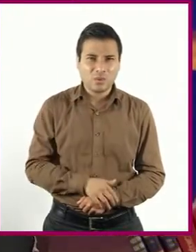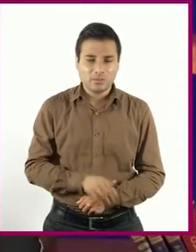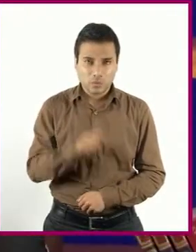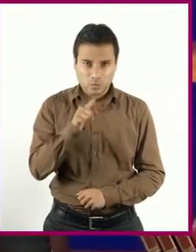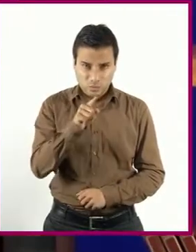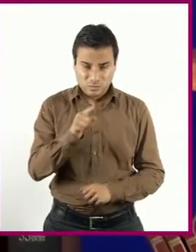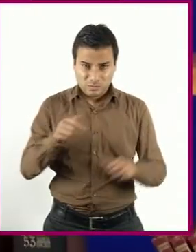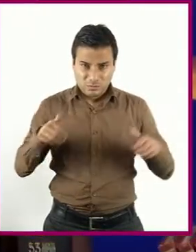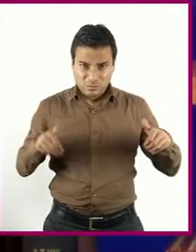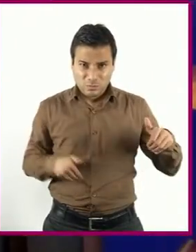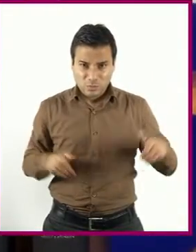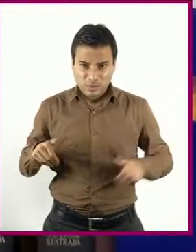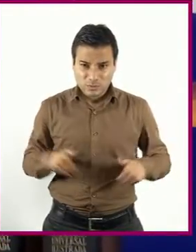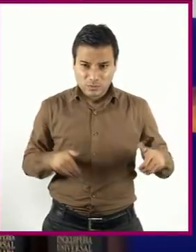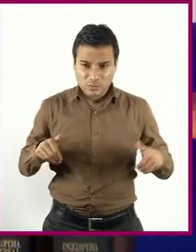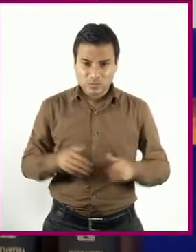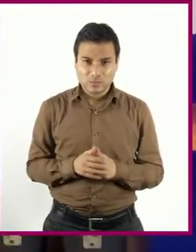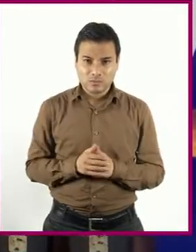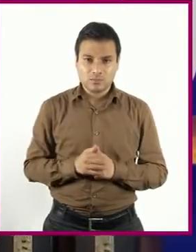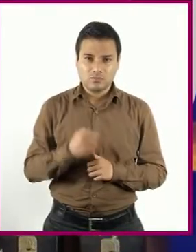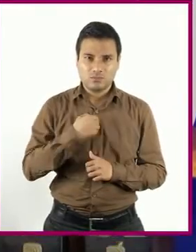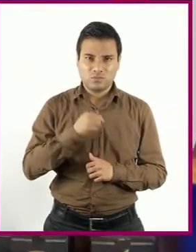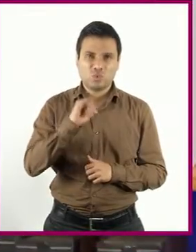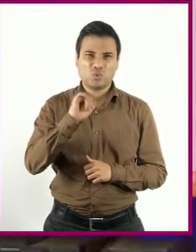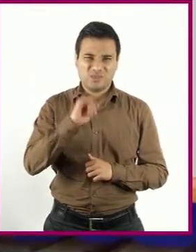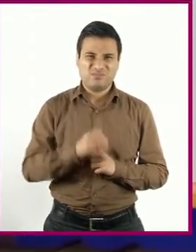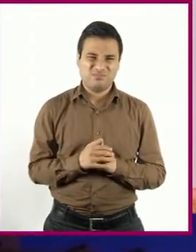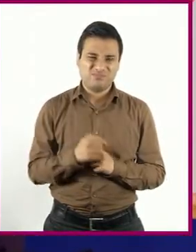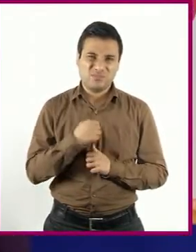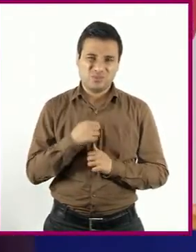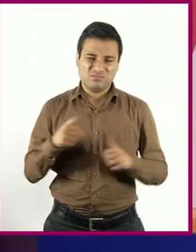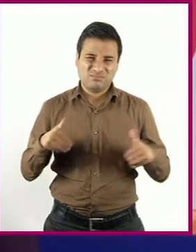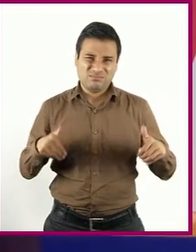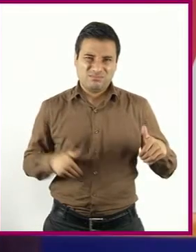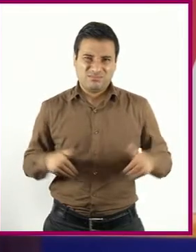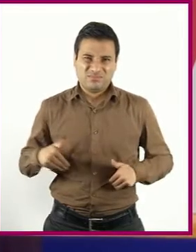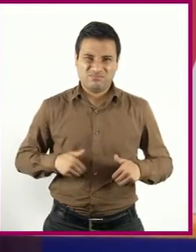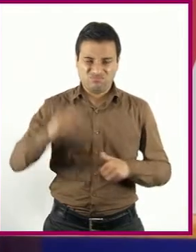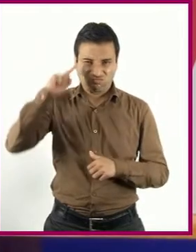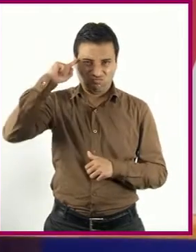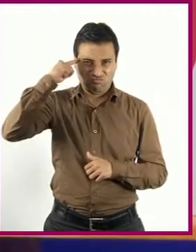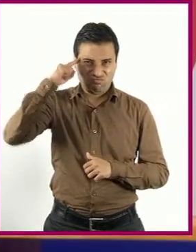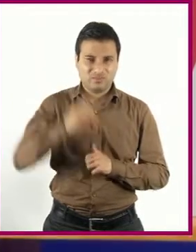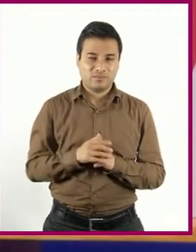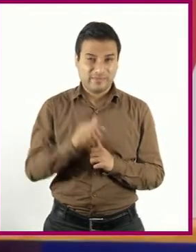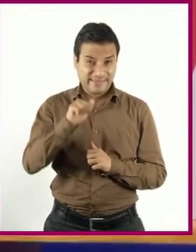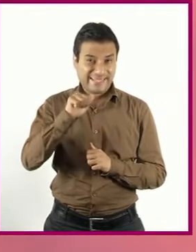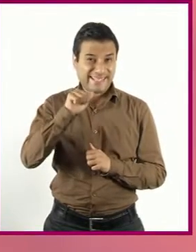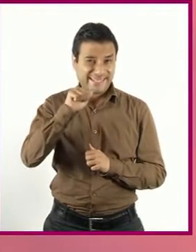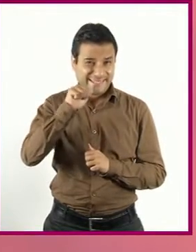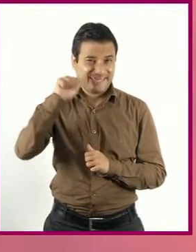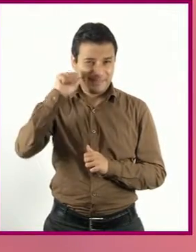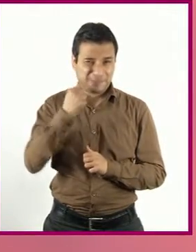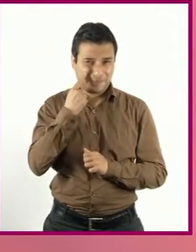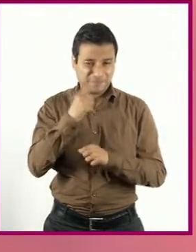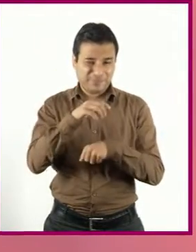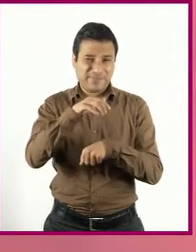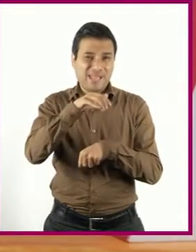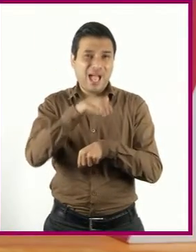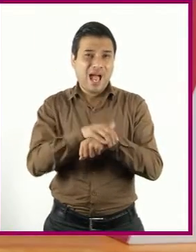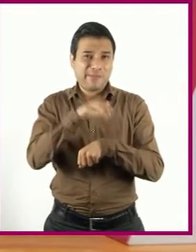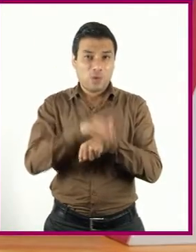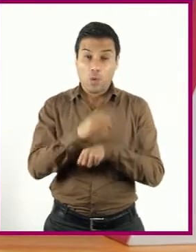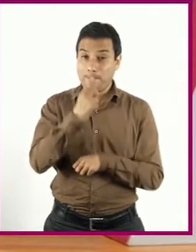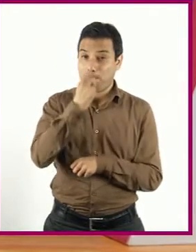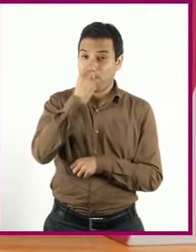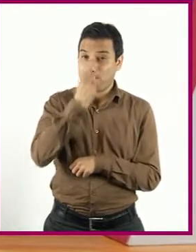molesto. Pues sí, profesora, la verdad sí estoy molesto. Déjele platico lo que hice ayer. Un amigo me dijo que lo acompañara